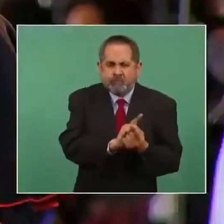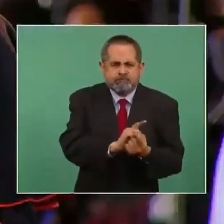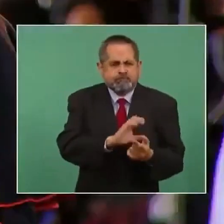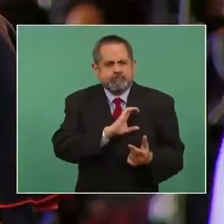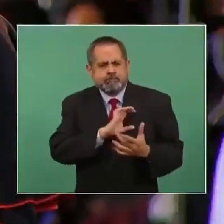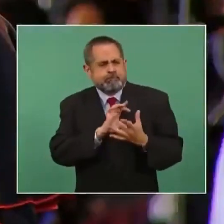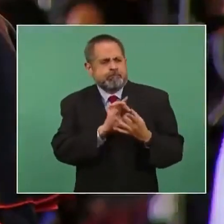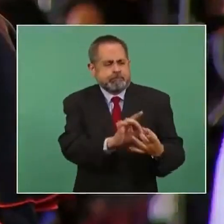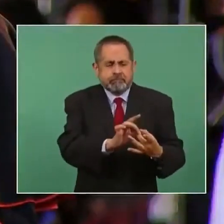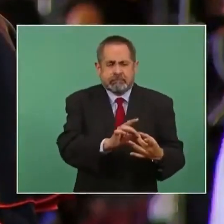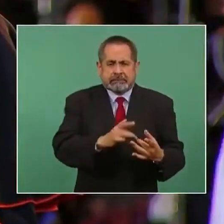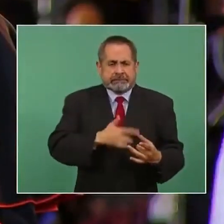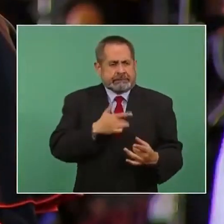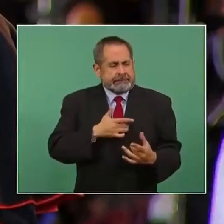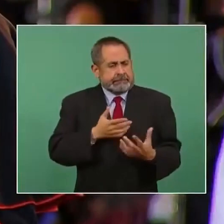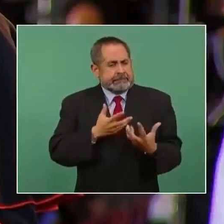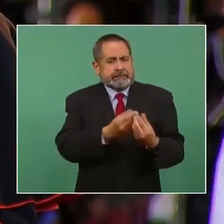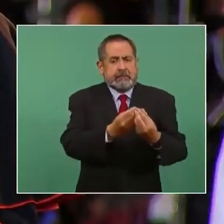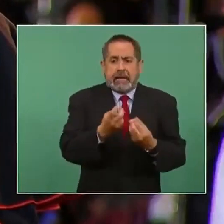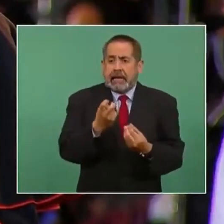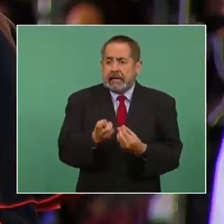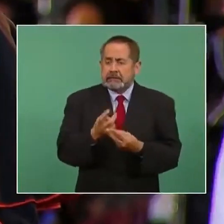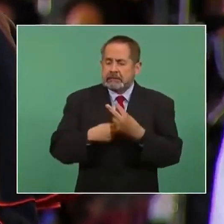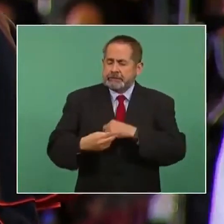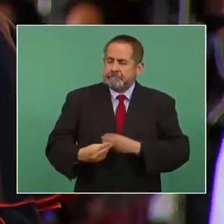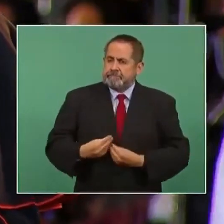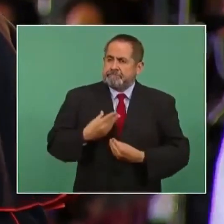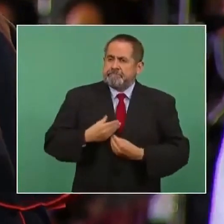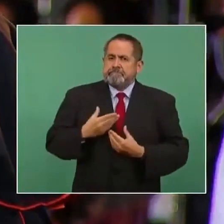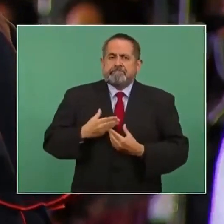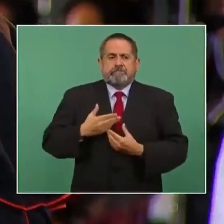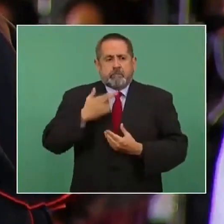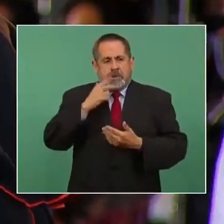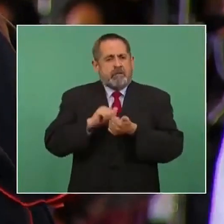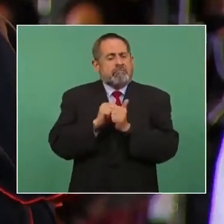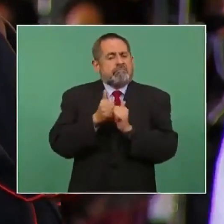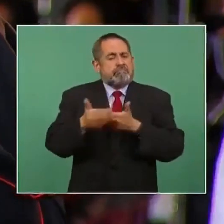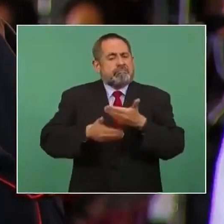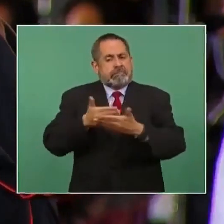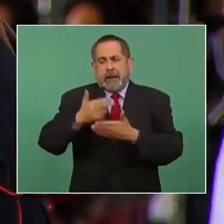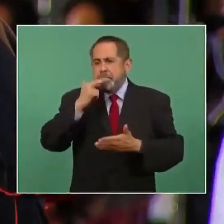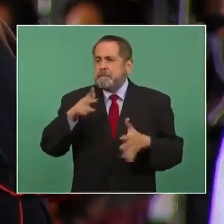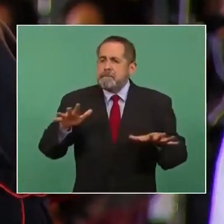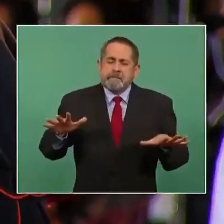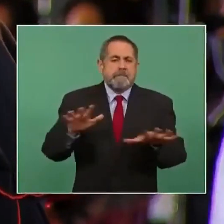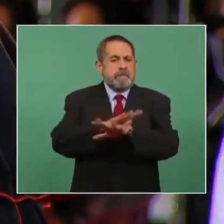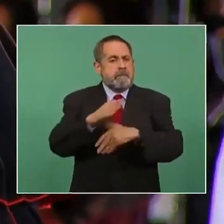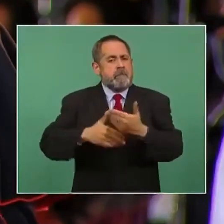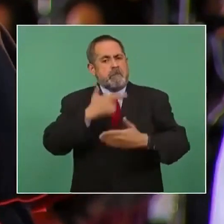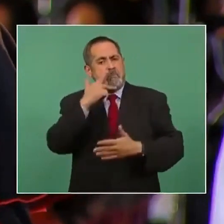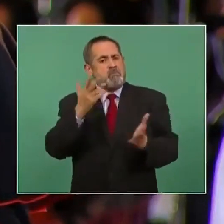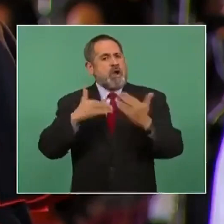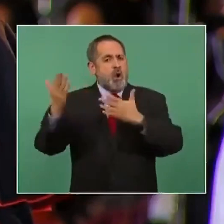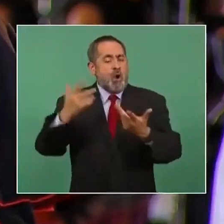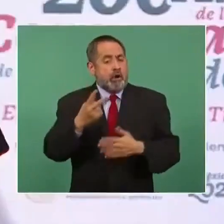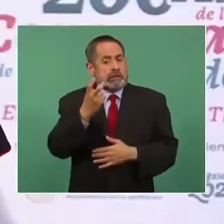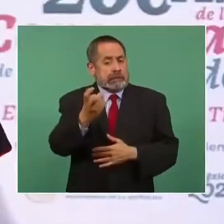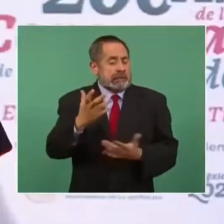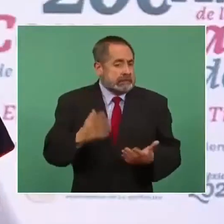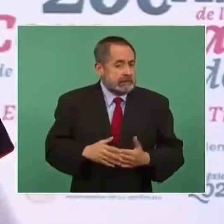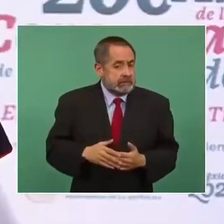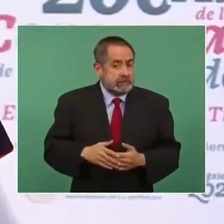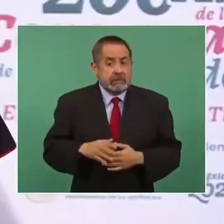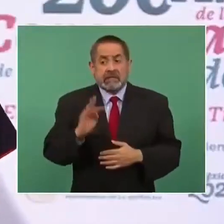los tratados de Córdoba y la independencia. Bueno, ahí también el ejército de las tres garantías, y se sigue